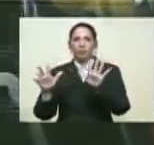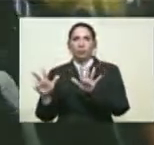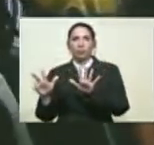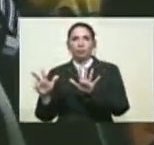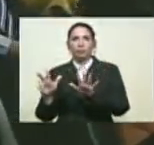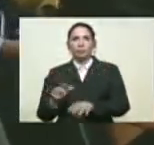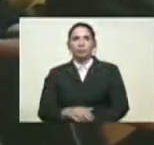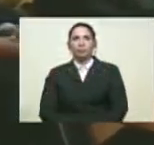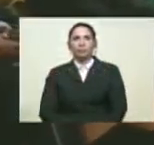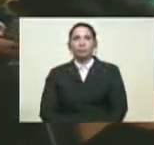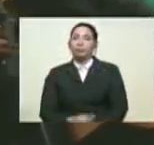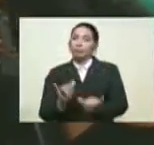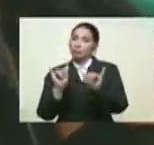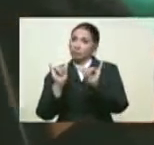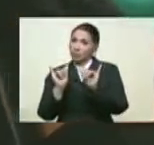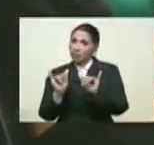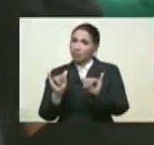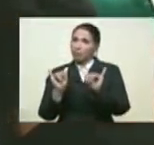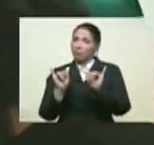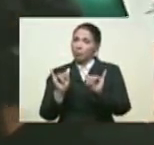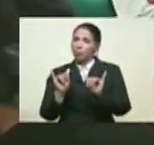le decía el mismo mensaje.